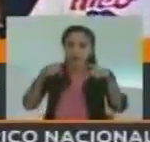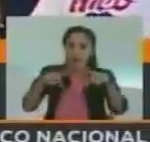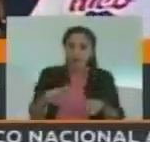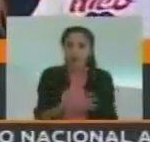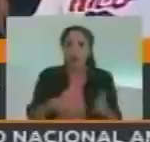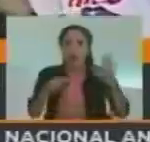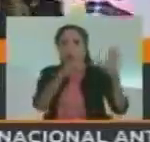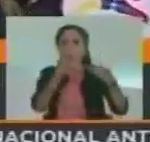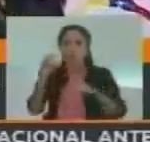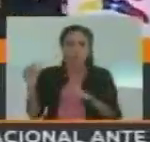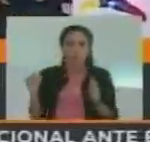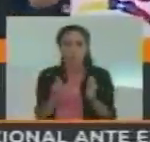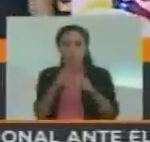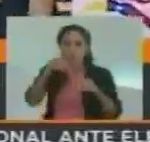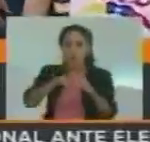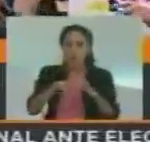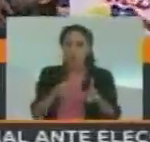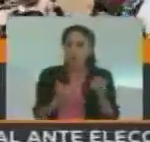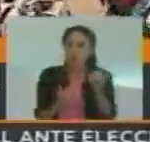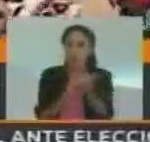800.000 bajos